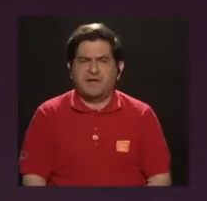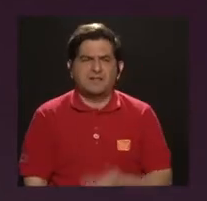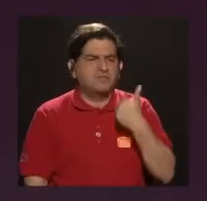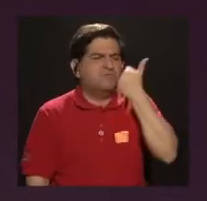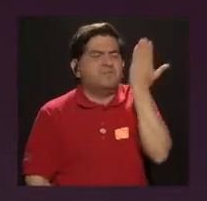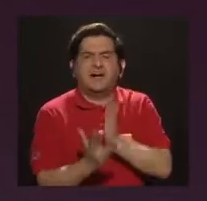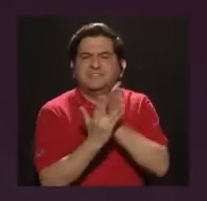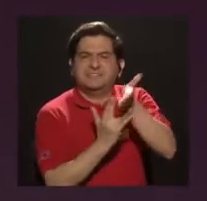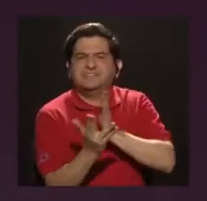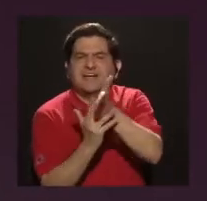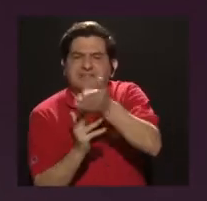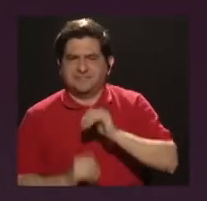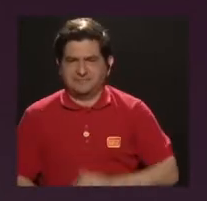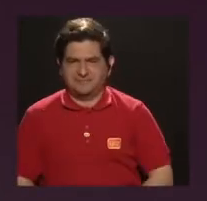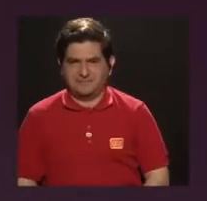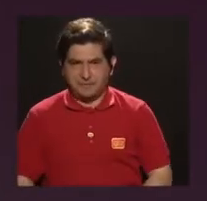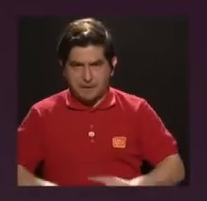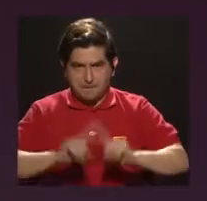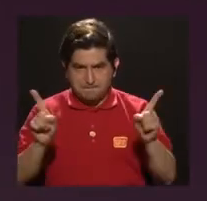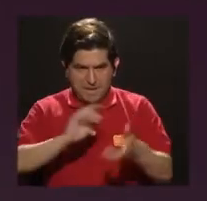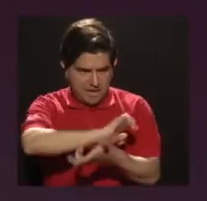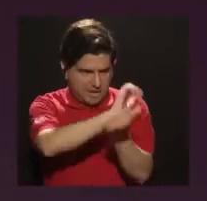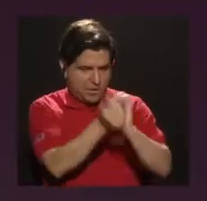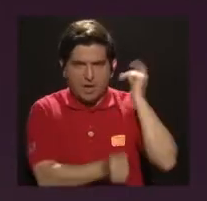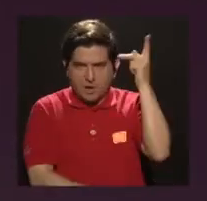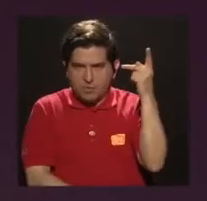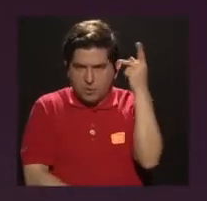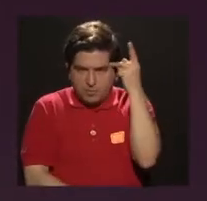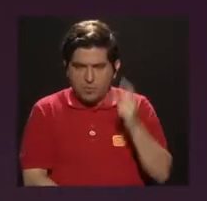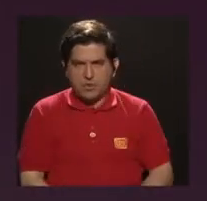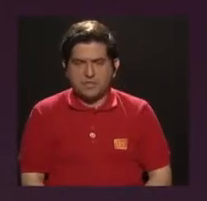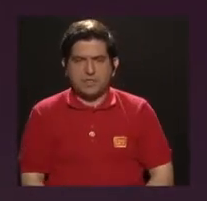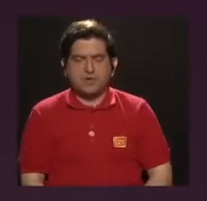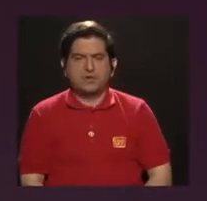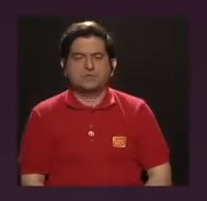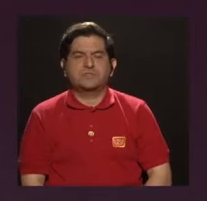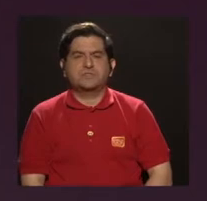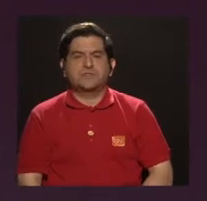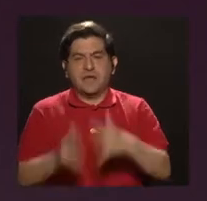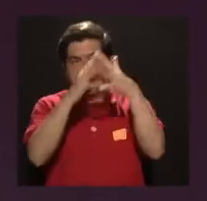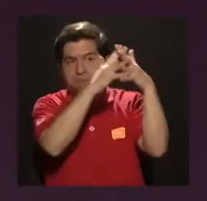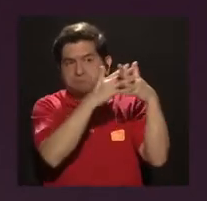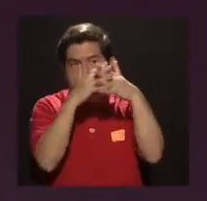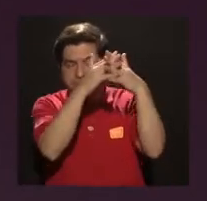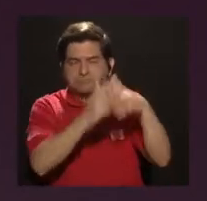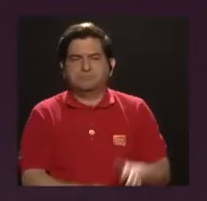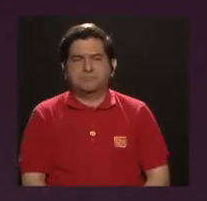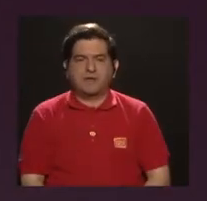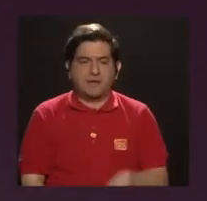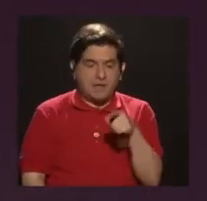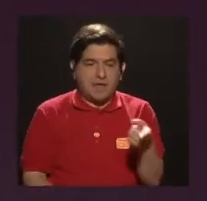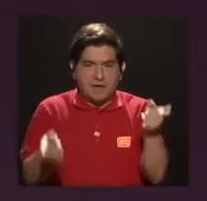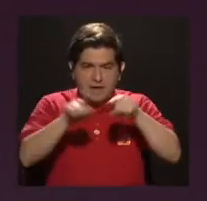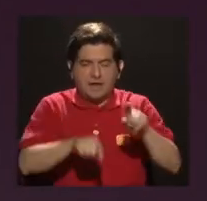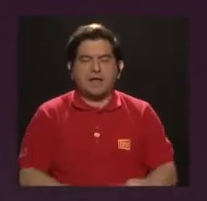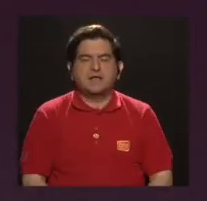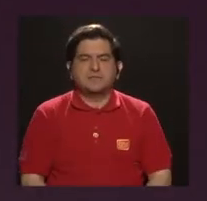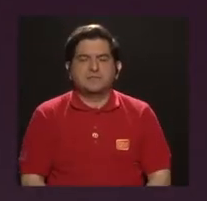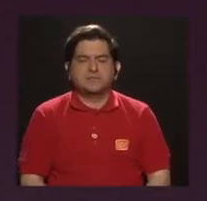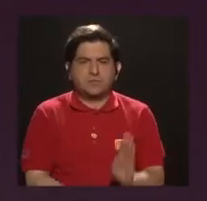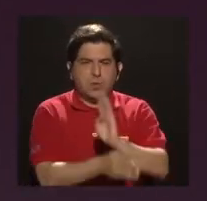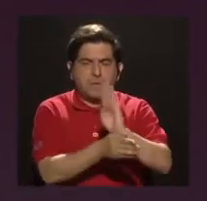acceso sin embargo cuando cambiaron las políticas de los eeuu en términos de la fed que es el banco central de